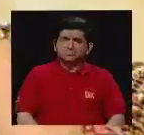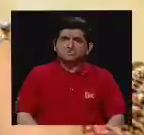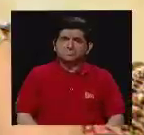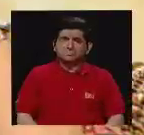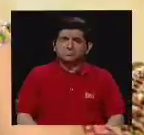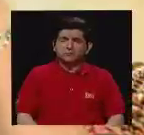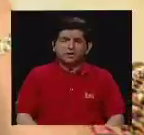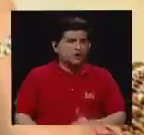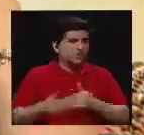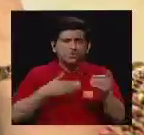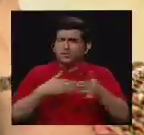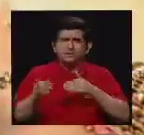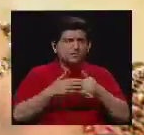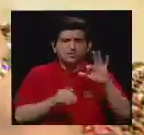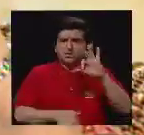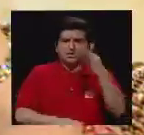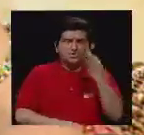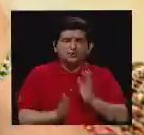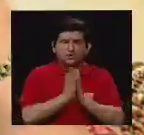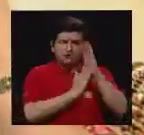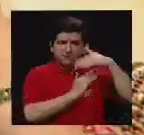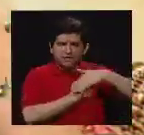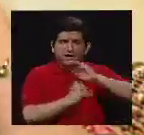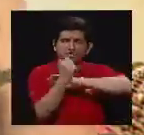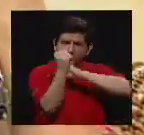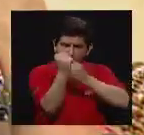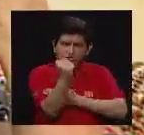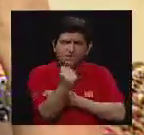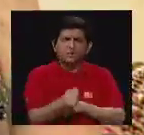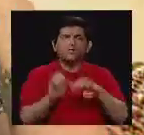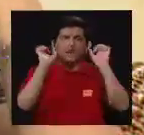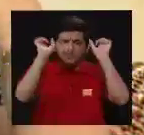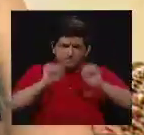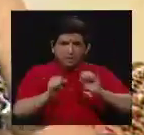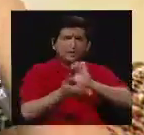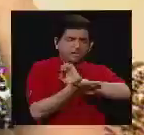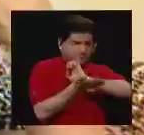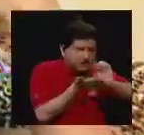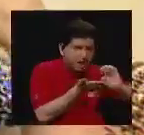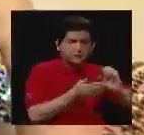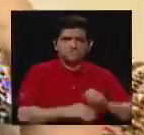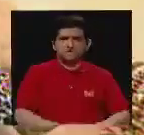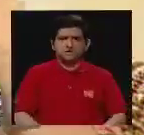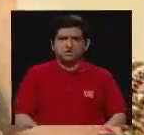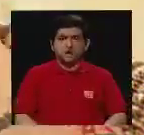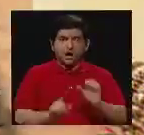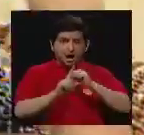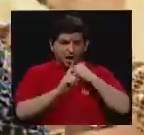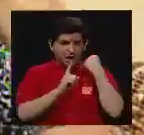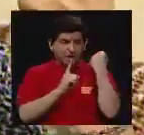evitable porque cualquier forma abusiva de poder tiene que ser evitable